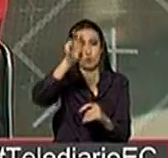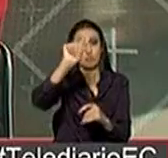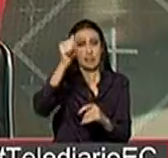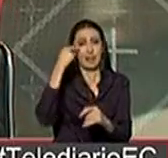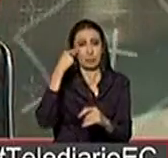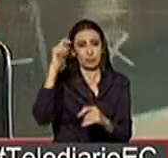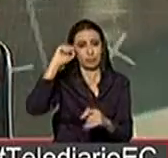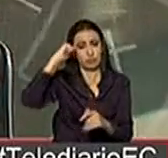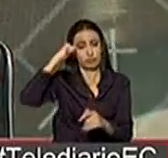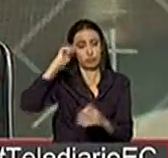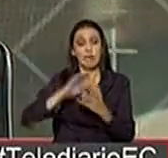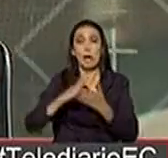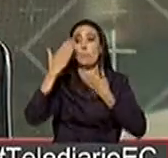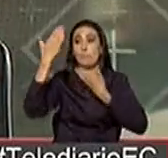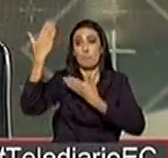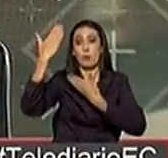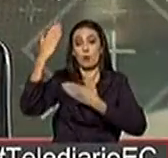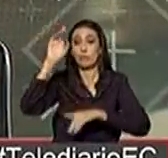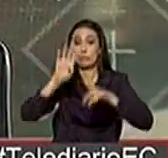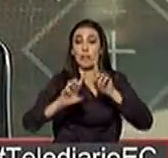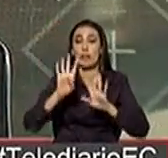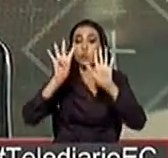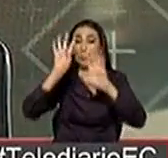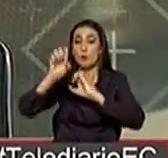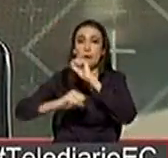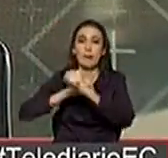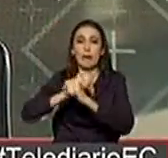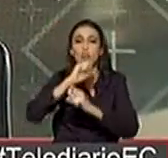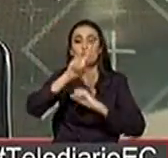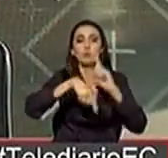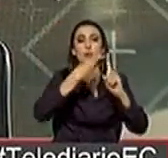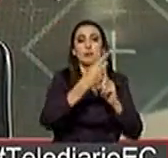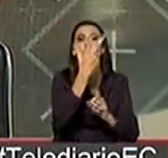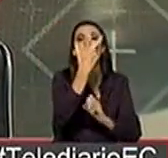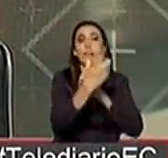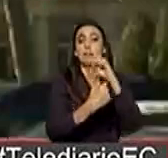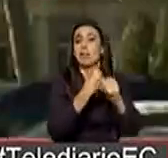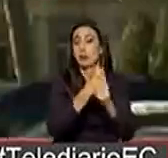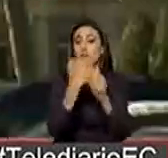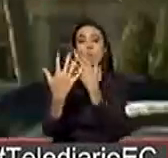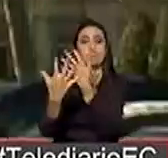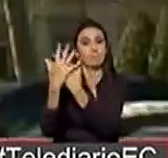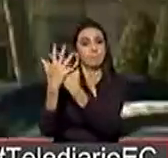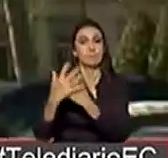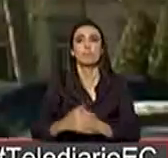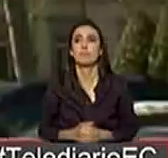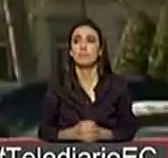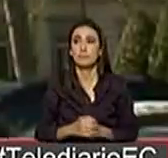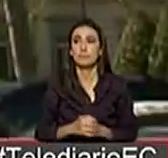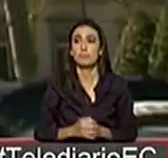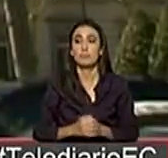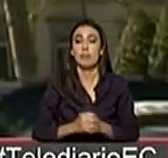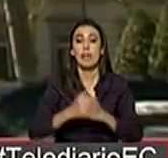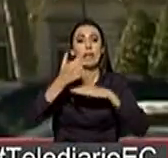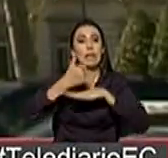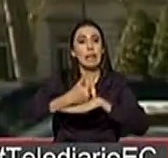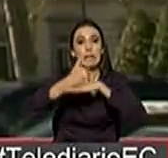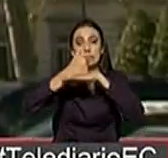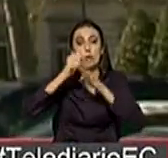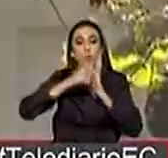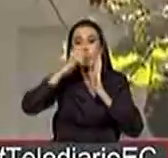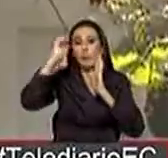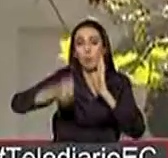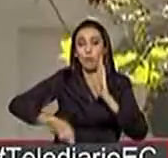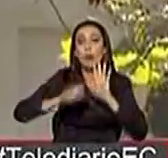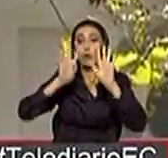políticos se enfrentarán a penas de entre 9 y 13 años de prisión el tribunal supremo español impuso penas